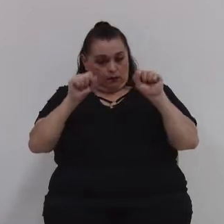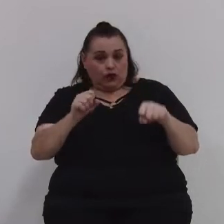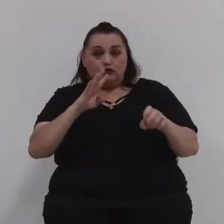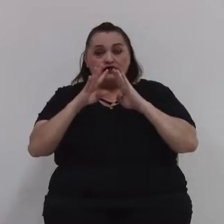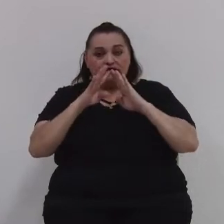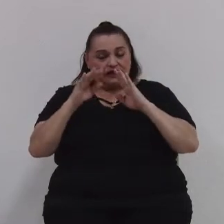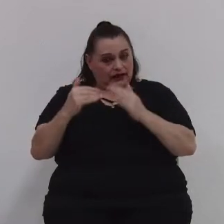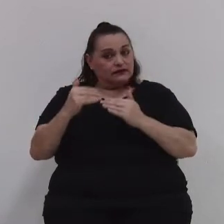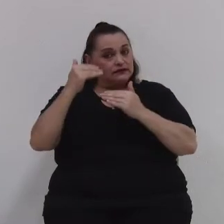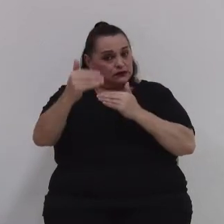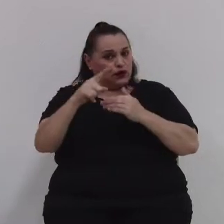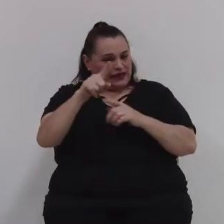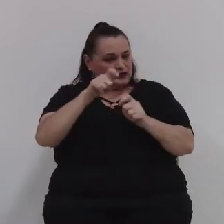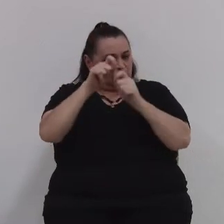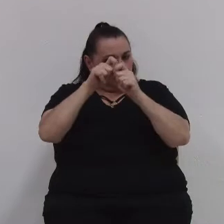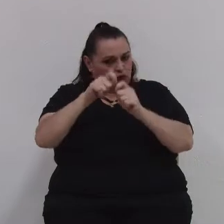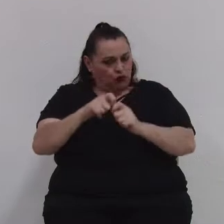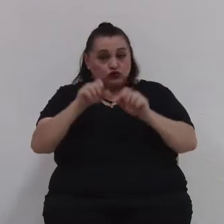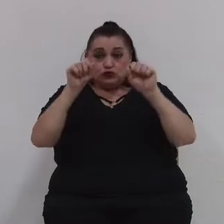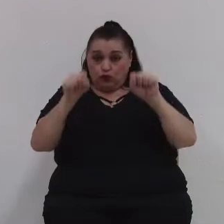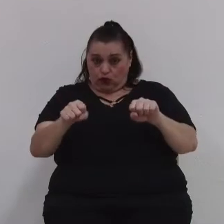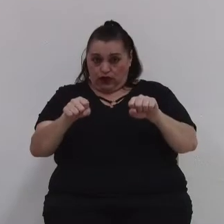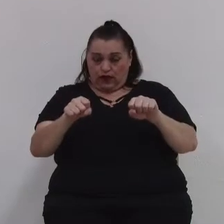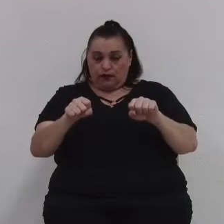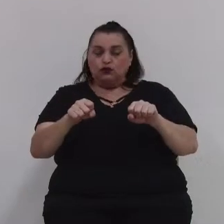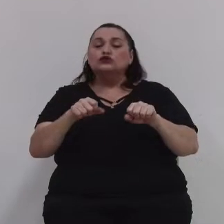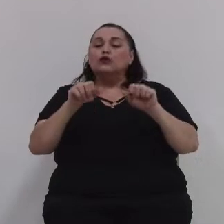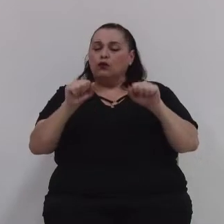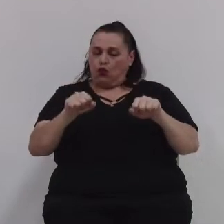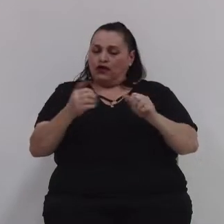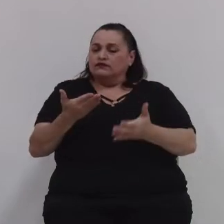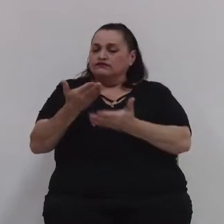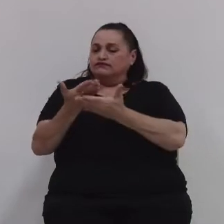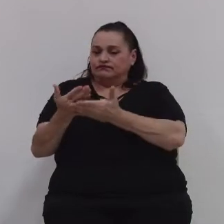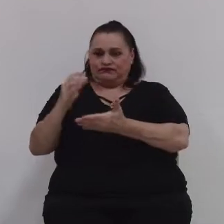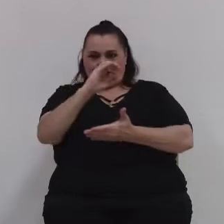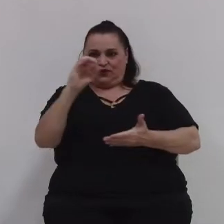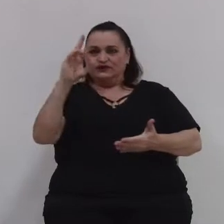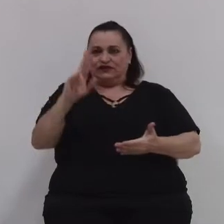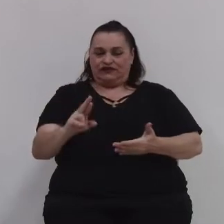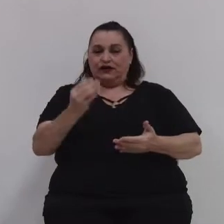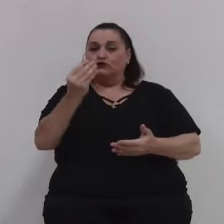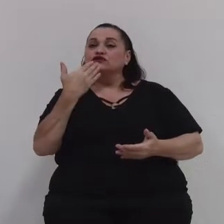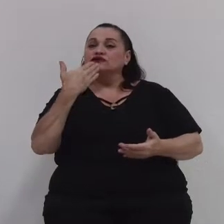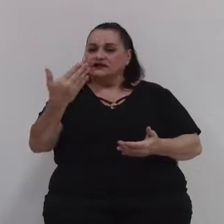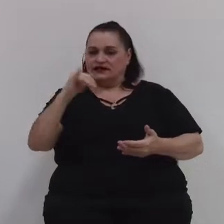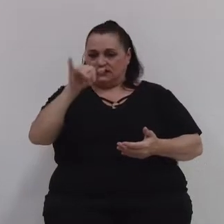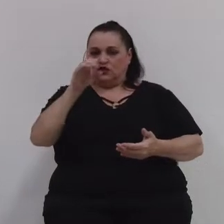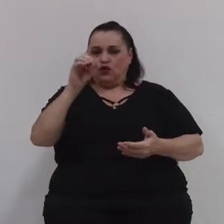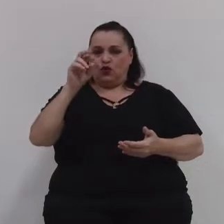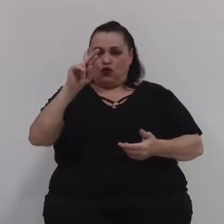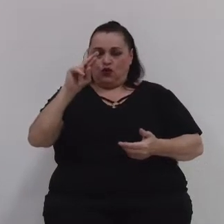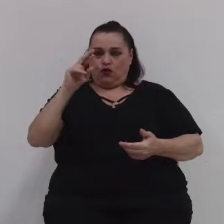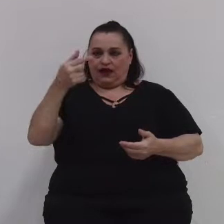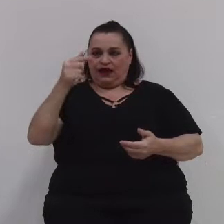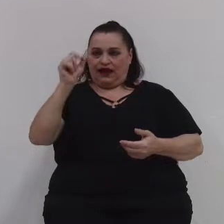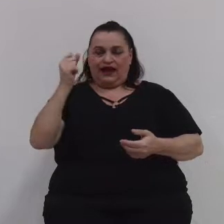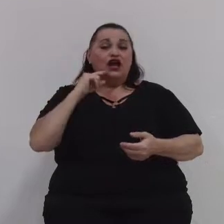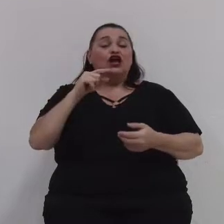ronda, esos puntos que yo creo que podrían ser candidatos en Costa Rica. Muchísimas gracias, Jorge. Doña